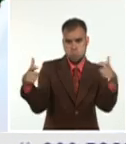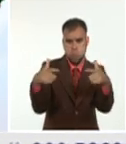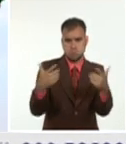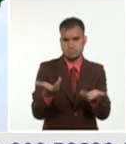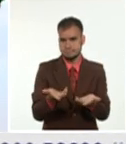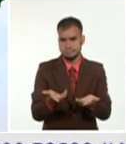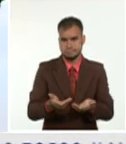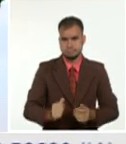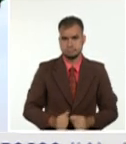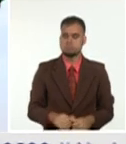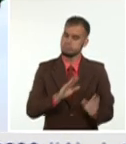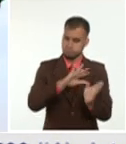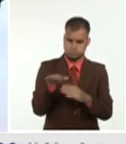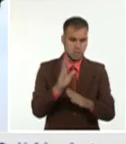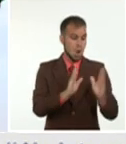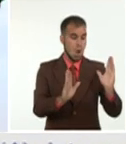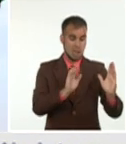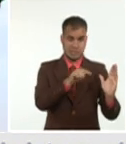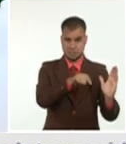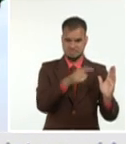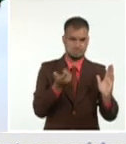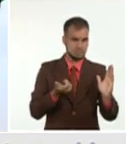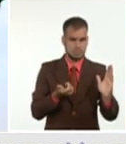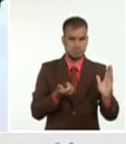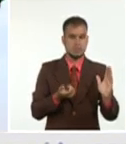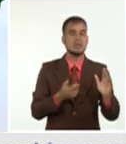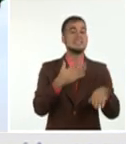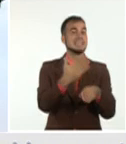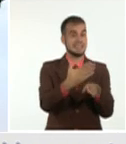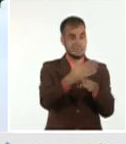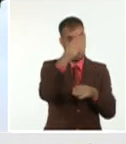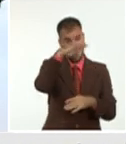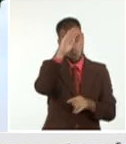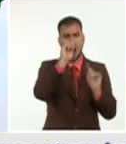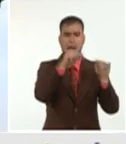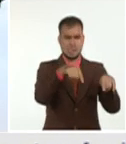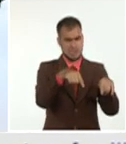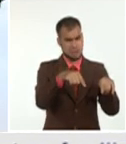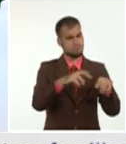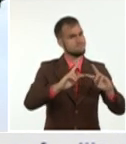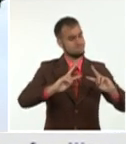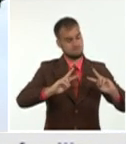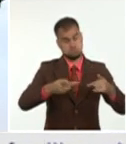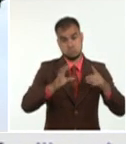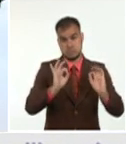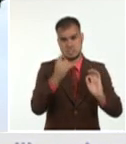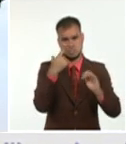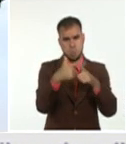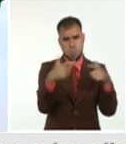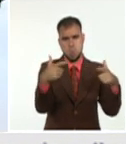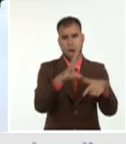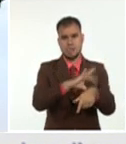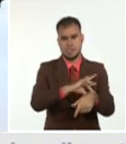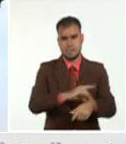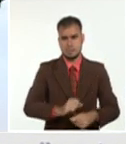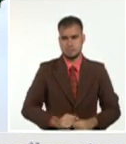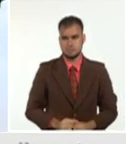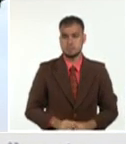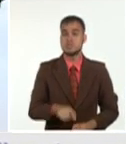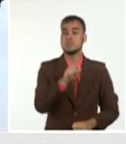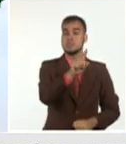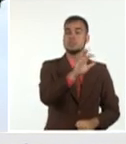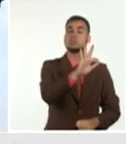la provincia de Santiago de Cuba, nuevamente con números muy elevados, 184